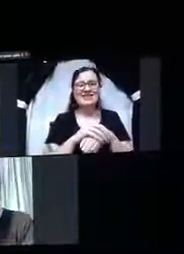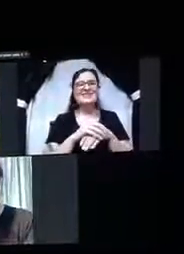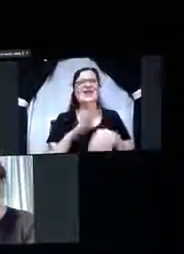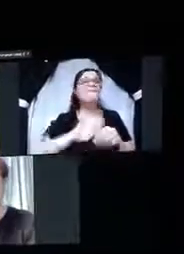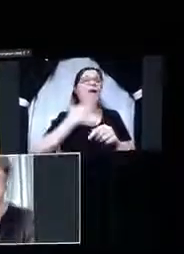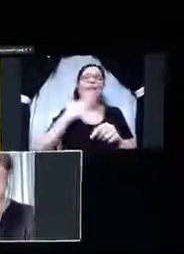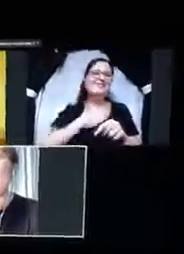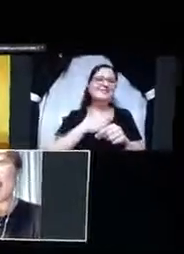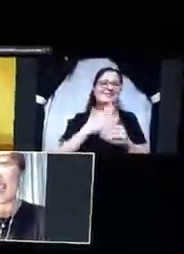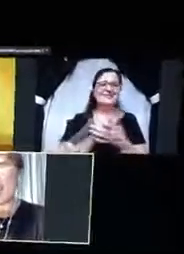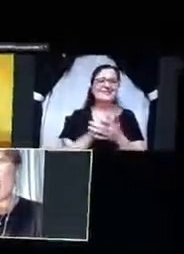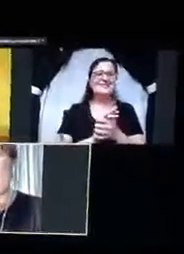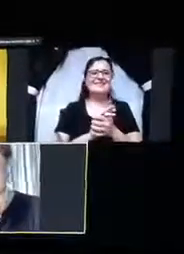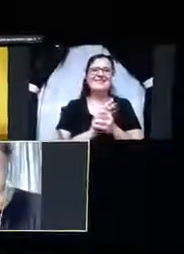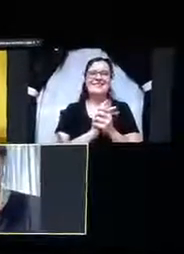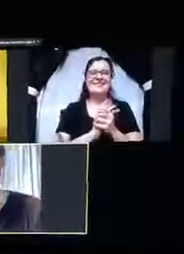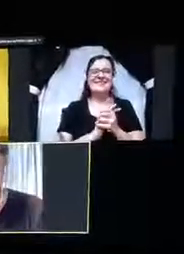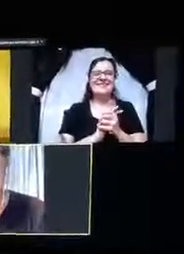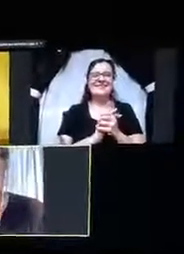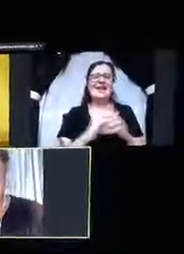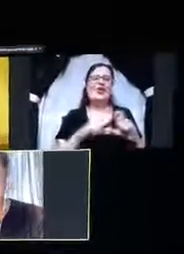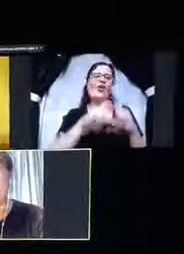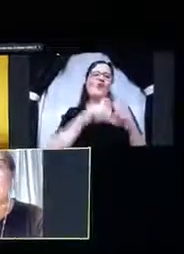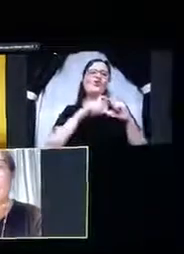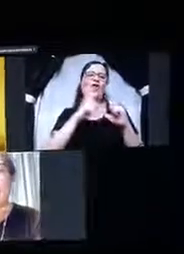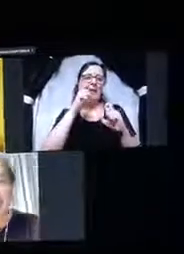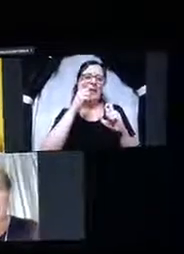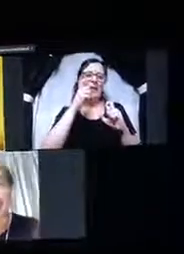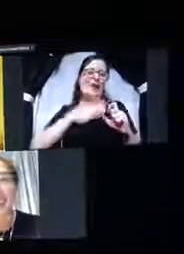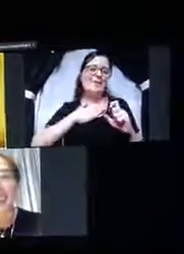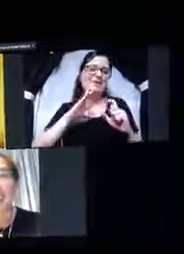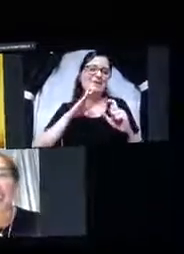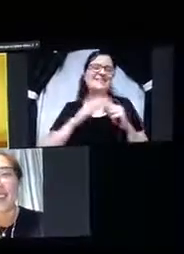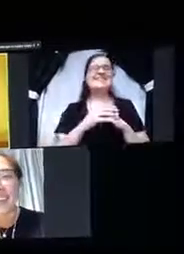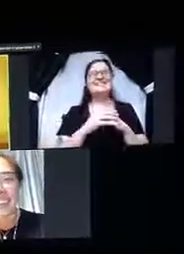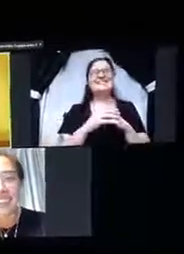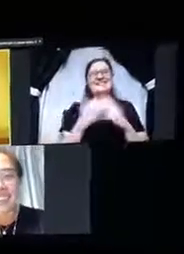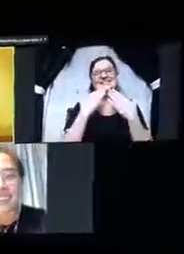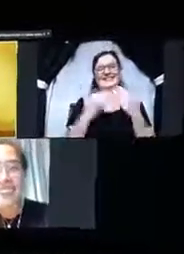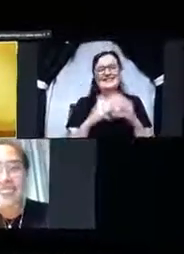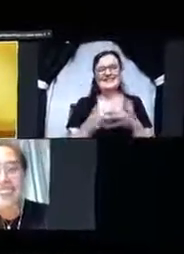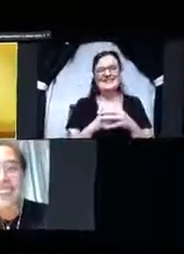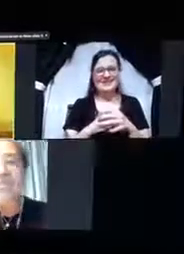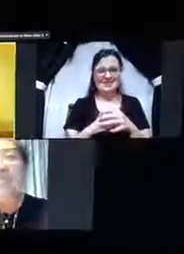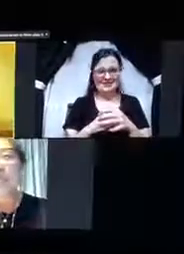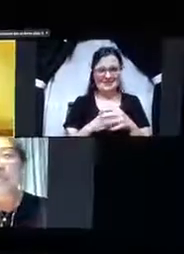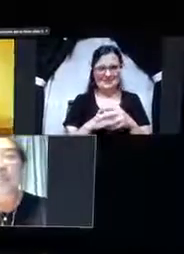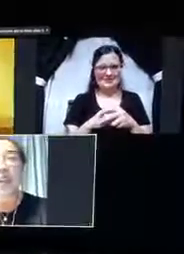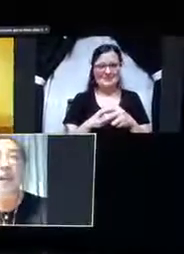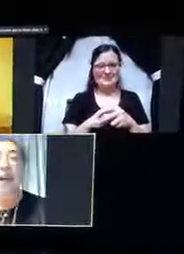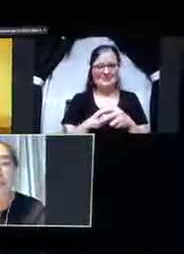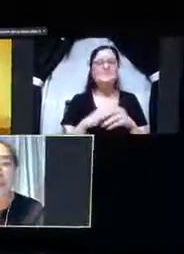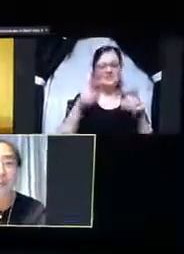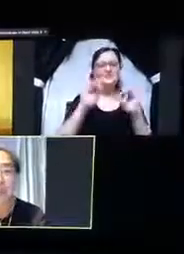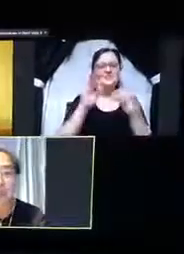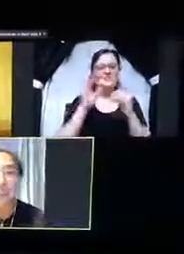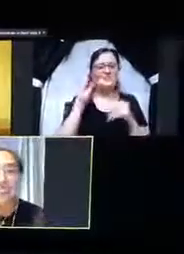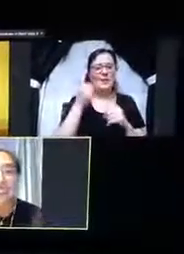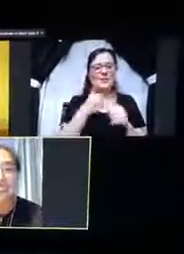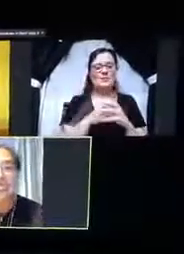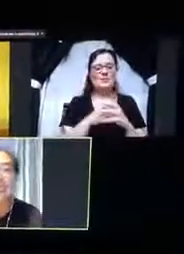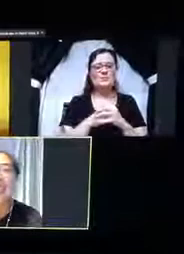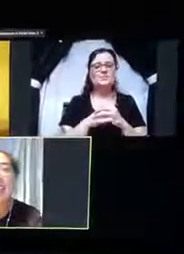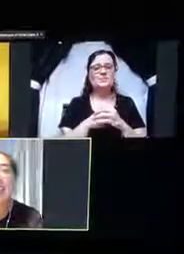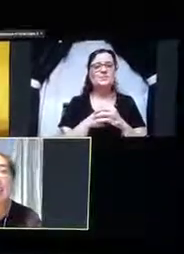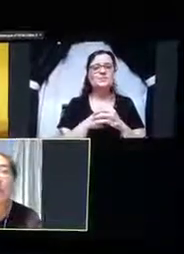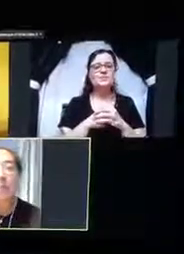Genial. Hay que tirar corazoncitos para Euge, que Sí, es una es una genia. genia total. Bueno, ¿ahora me escuchan bien?